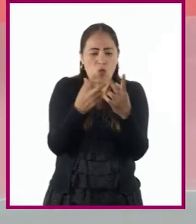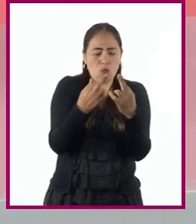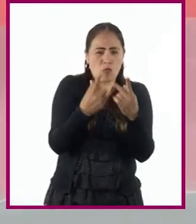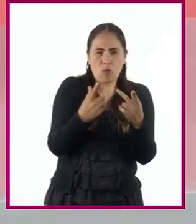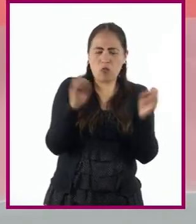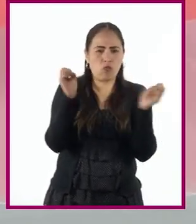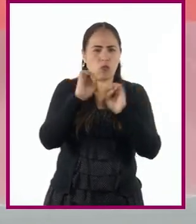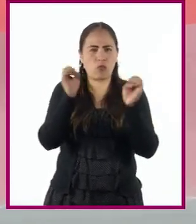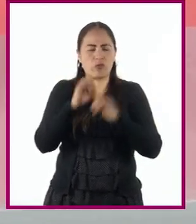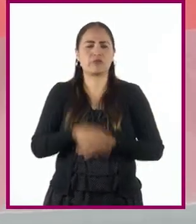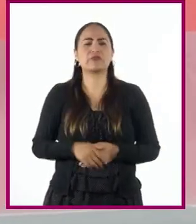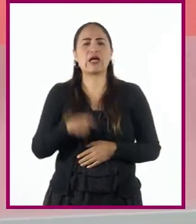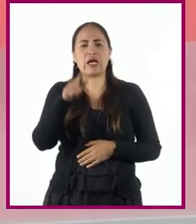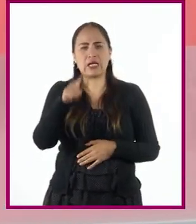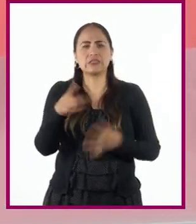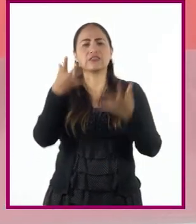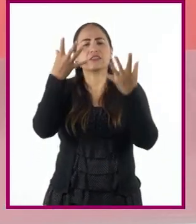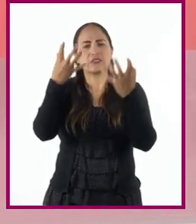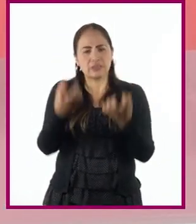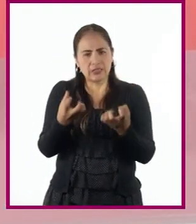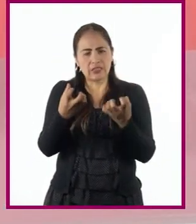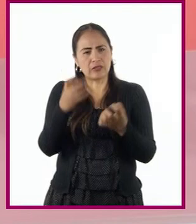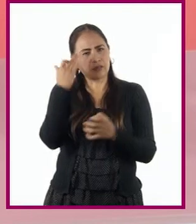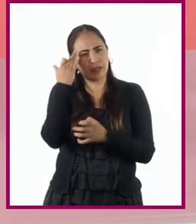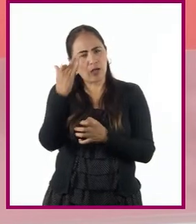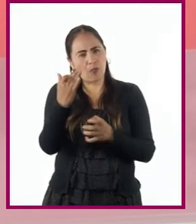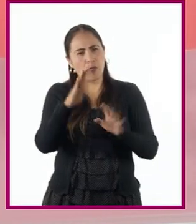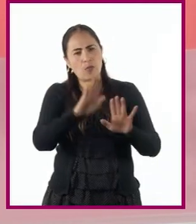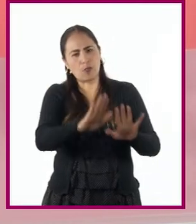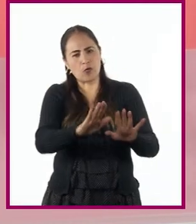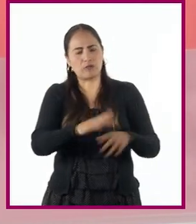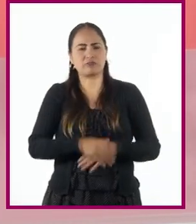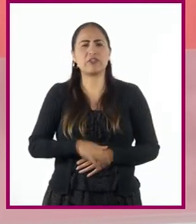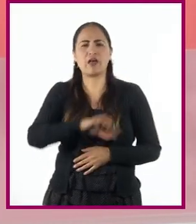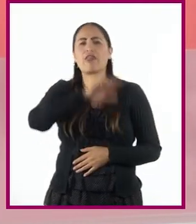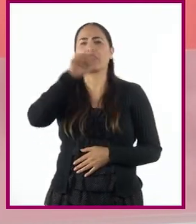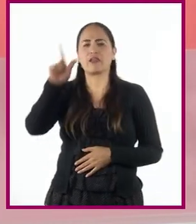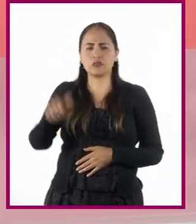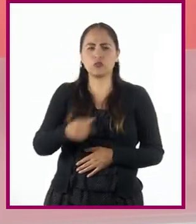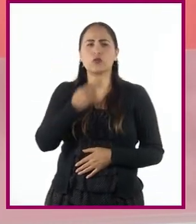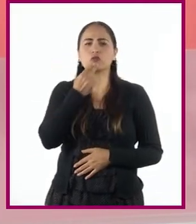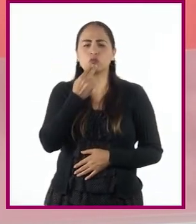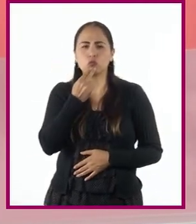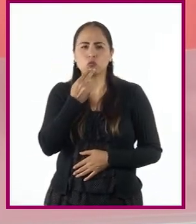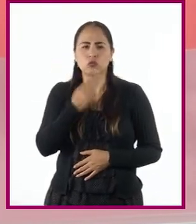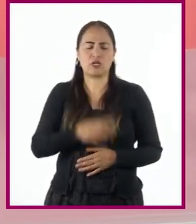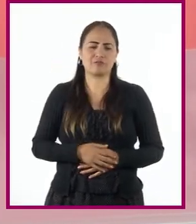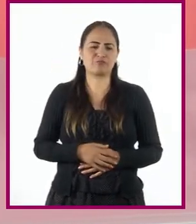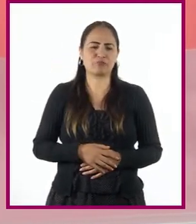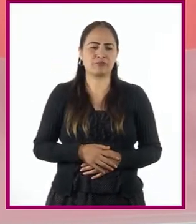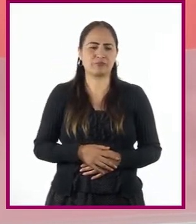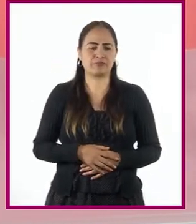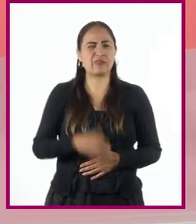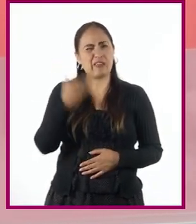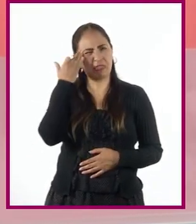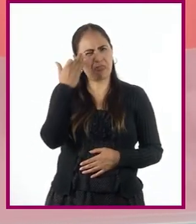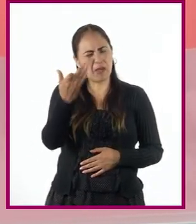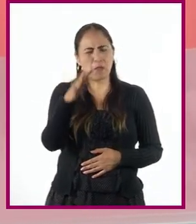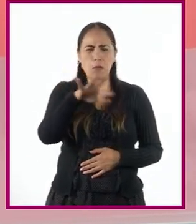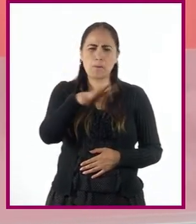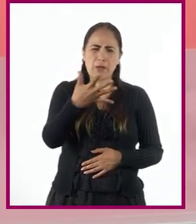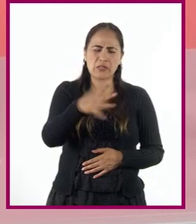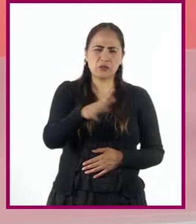Se deben dejar secar y endurecer para así poder hacer uso de ellas. Este proceso tarda